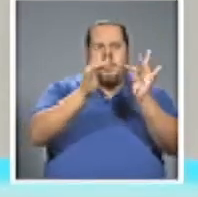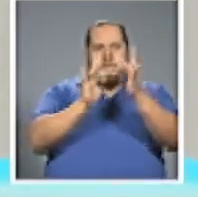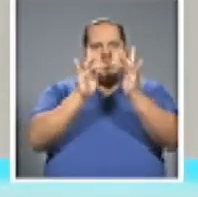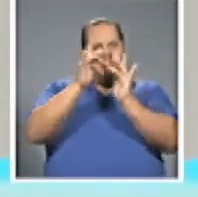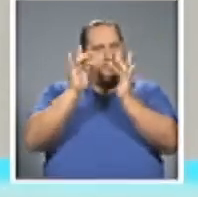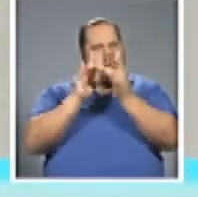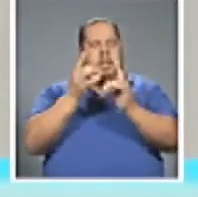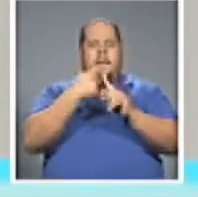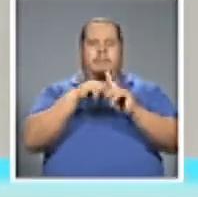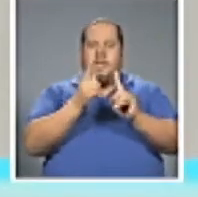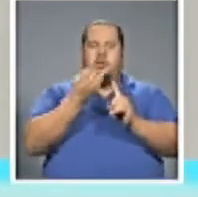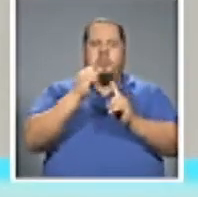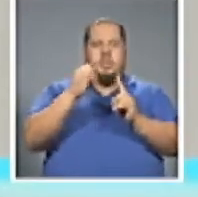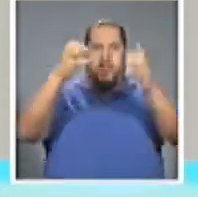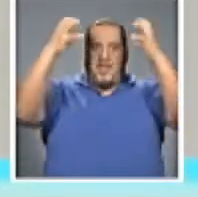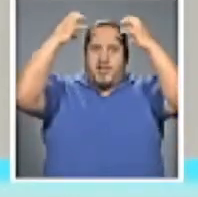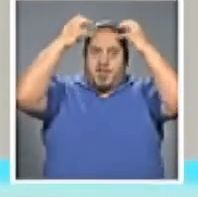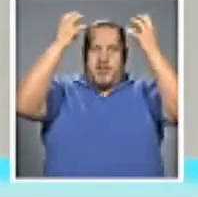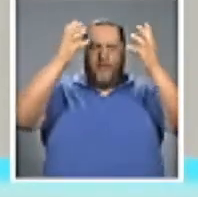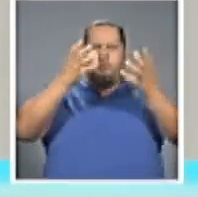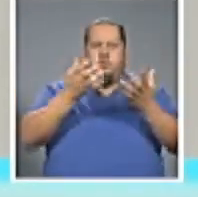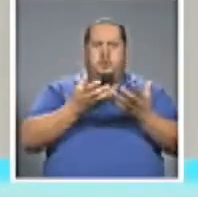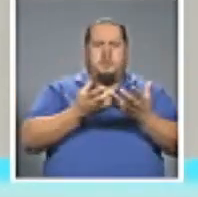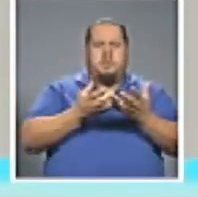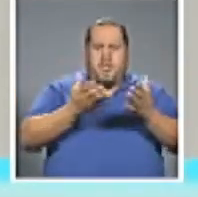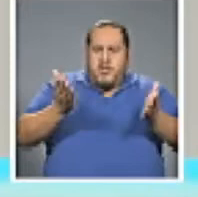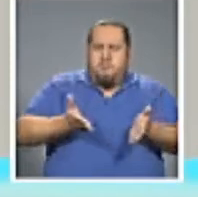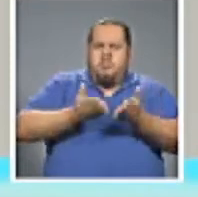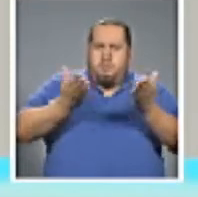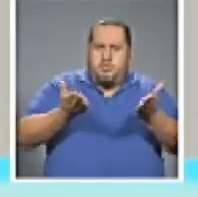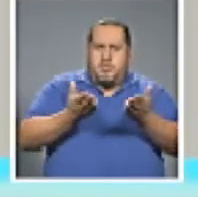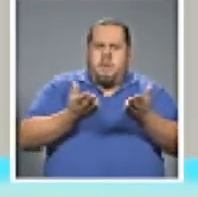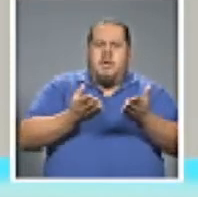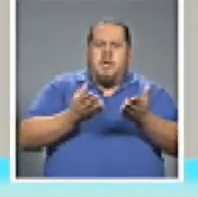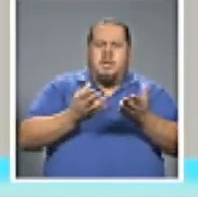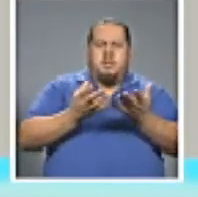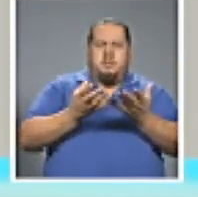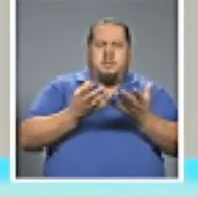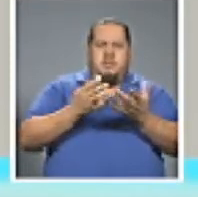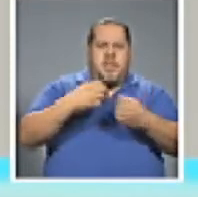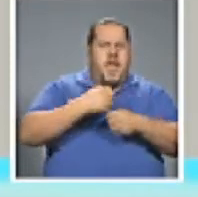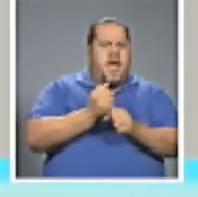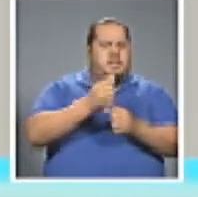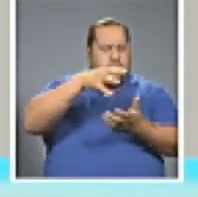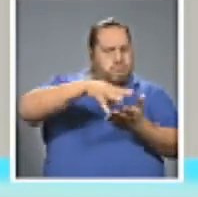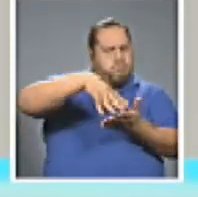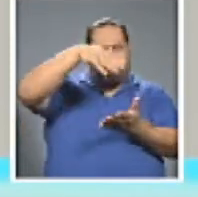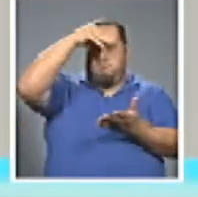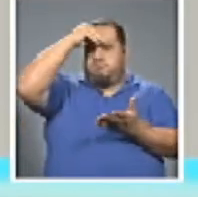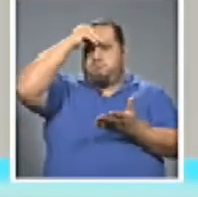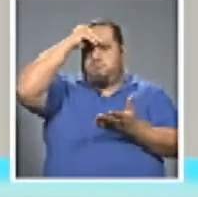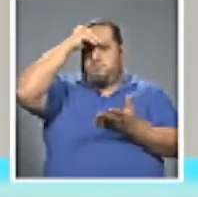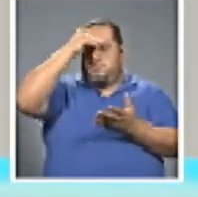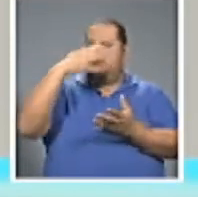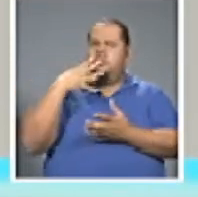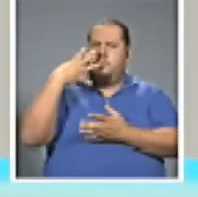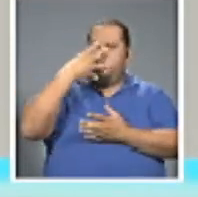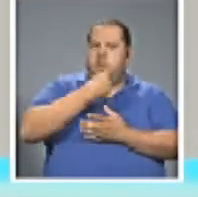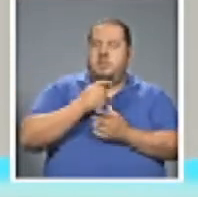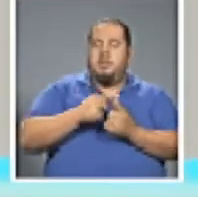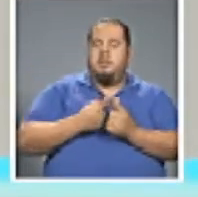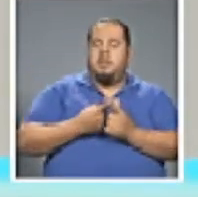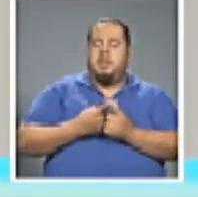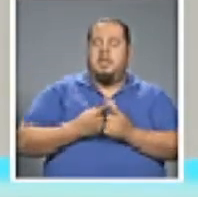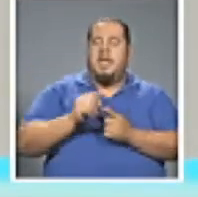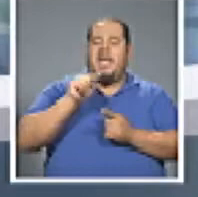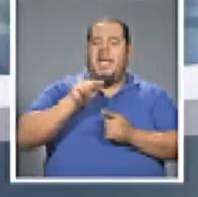si se estimula, esas neuronas de hecho se encienden en el cerebro y genera una capacidad de aprendizaje lindísima. Entonces,